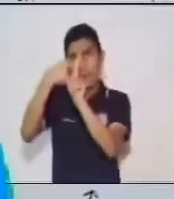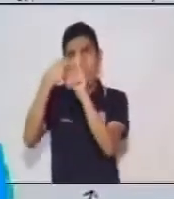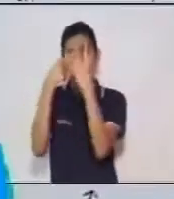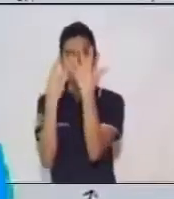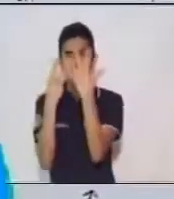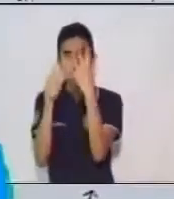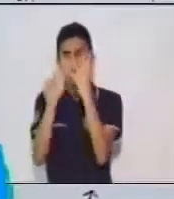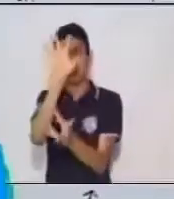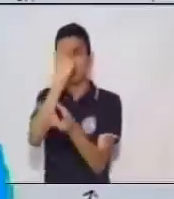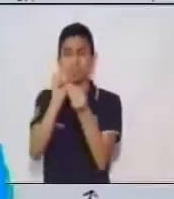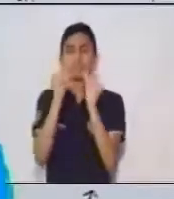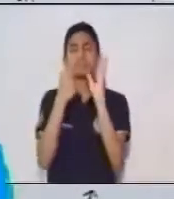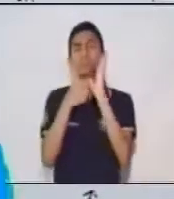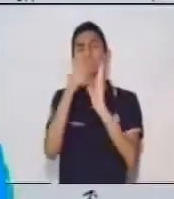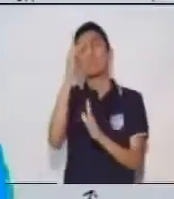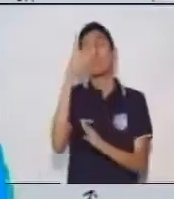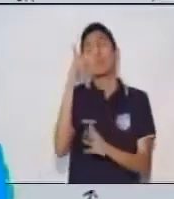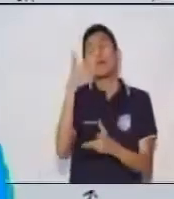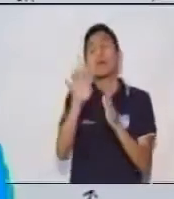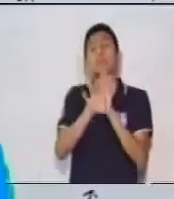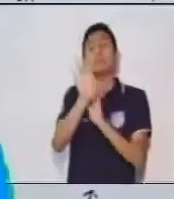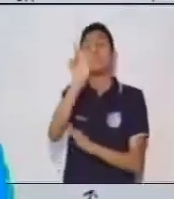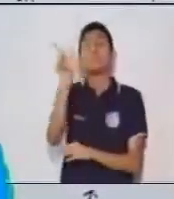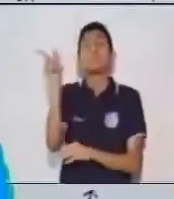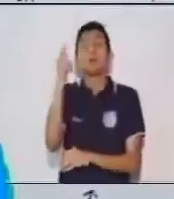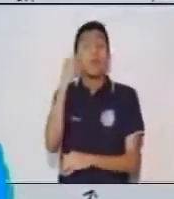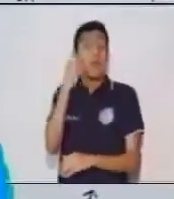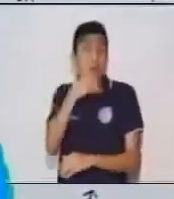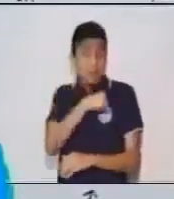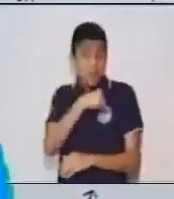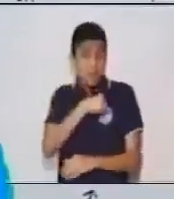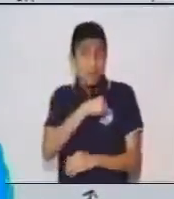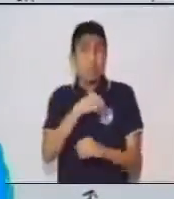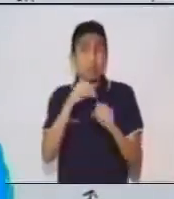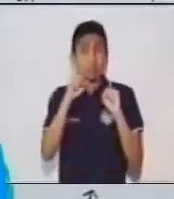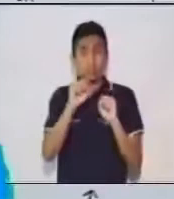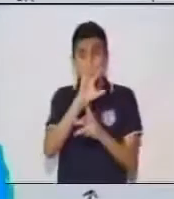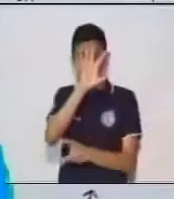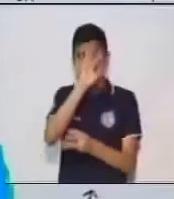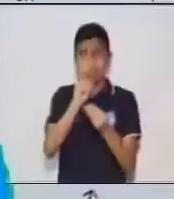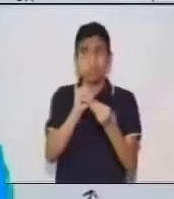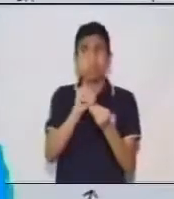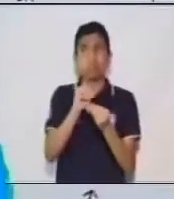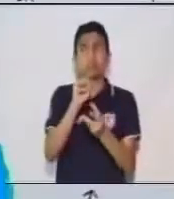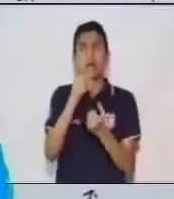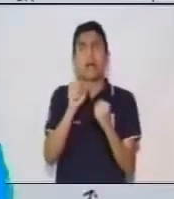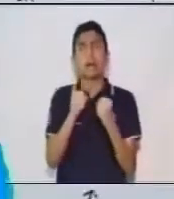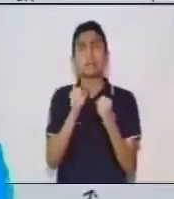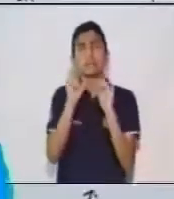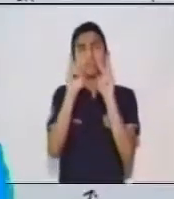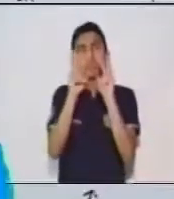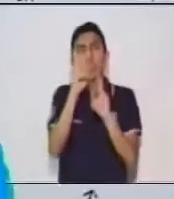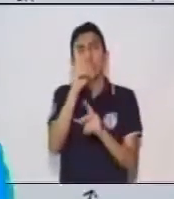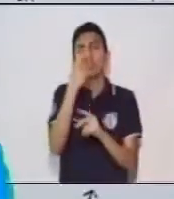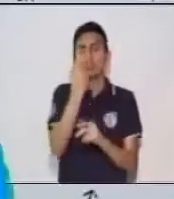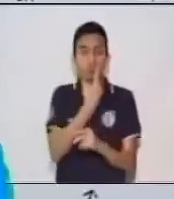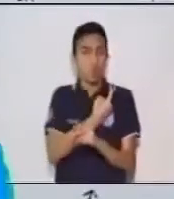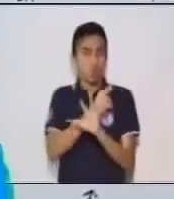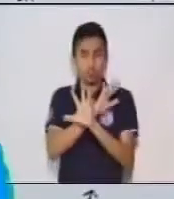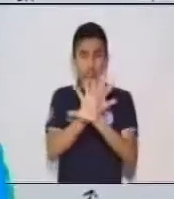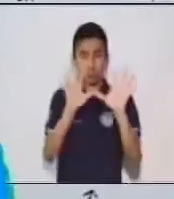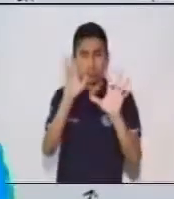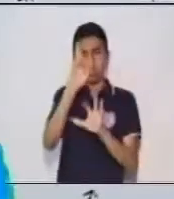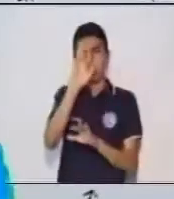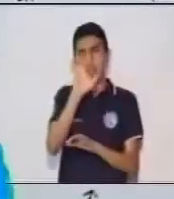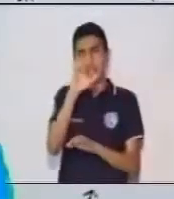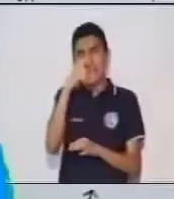6. Si quisiéramos quitar estas piezas y formar un solo rectángulo, ¿crees que